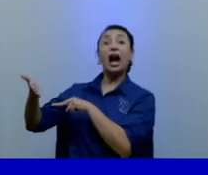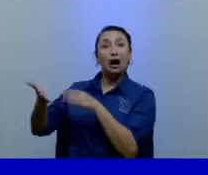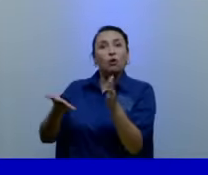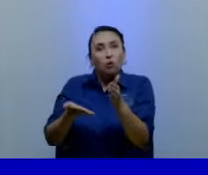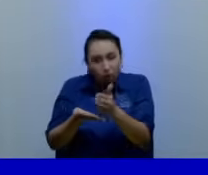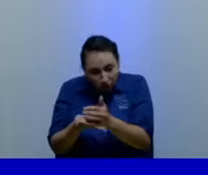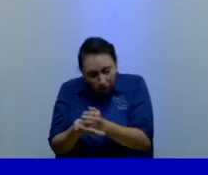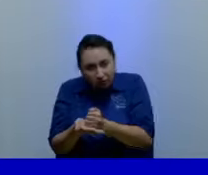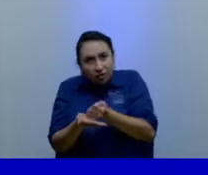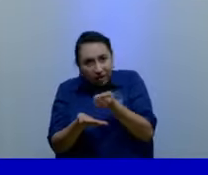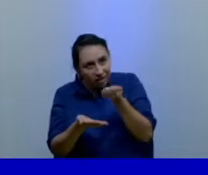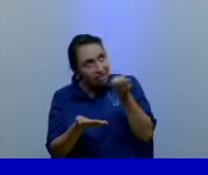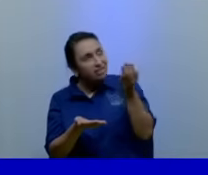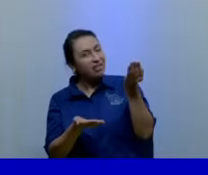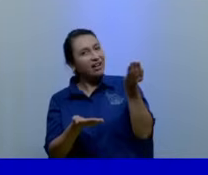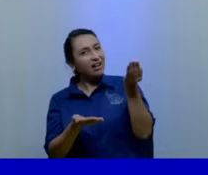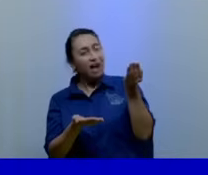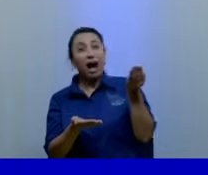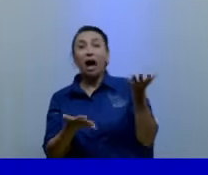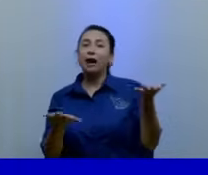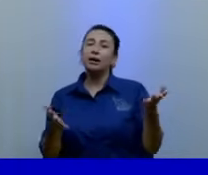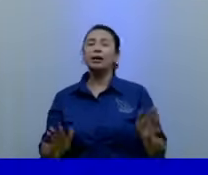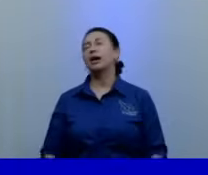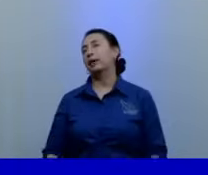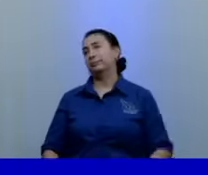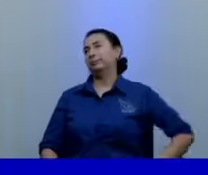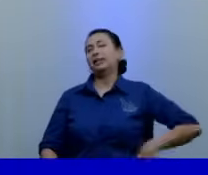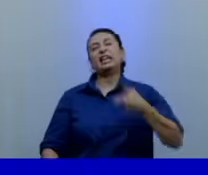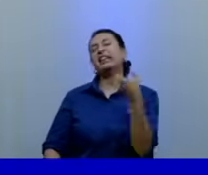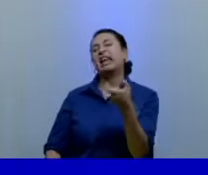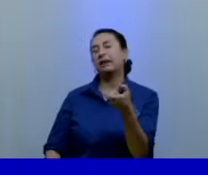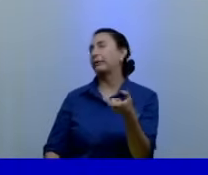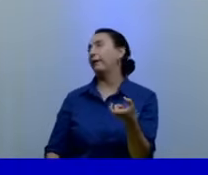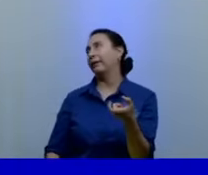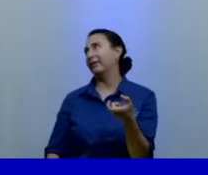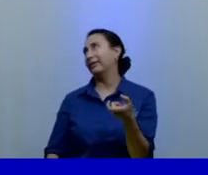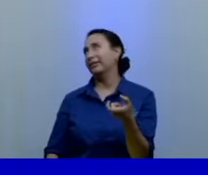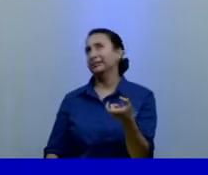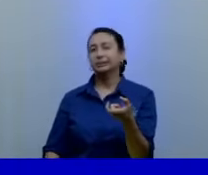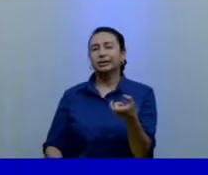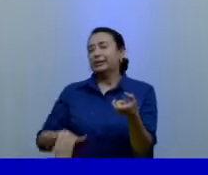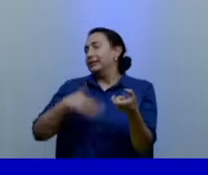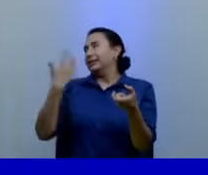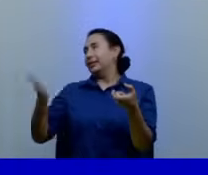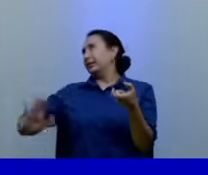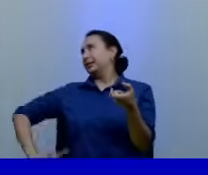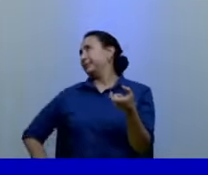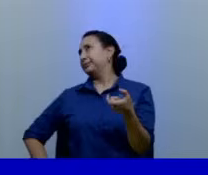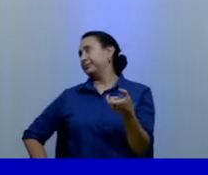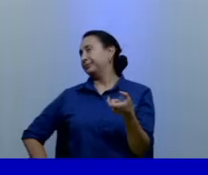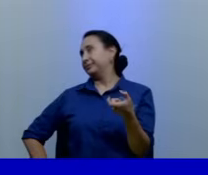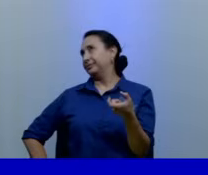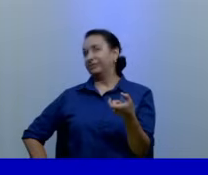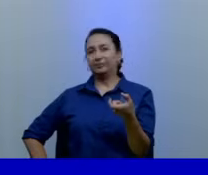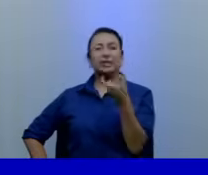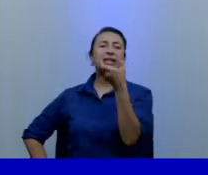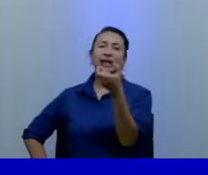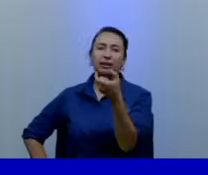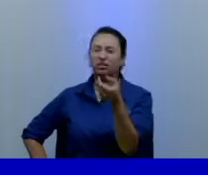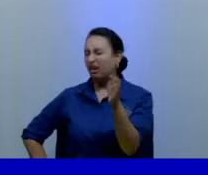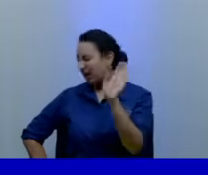Ofrenda. Ofrenda. Ahí ya van a hablar de dinero. No, hombre, ya el hermano le dijo que deje estar pensando en